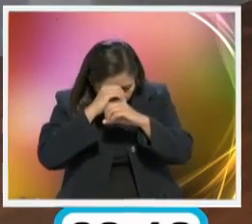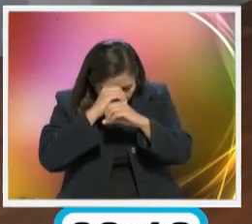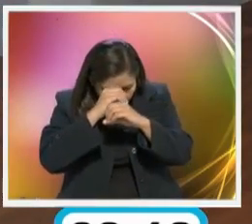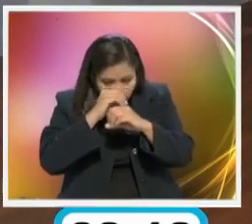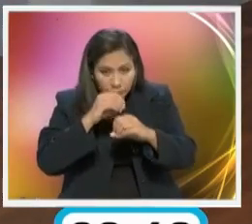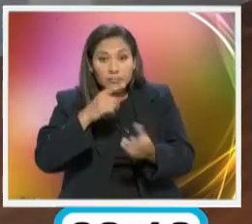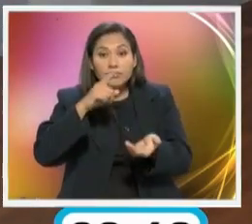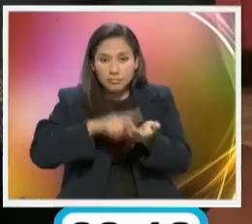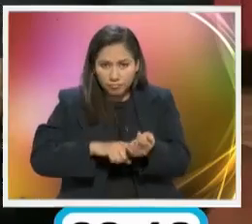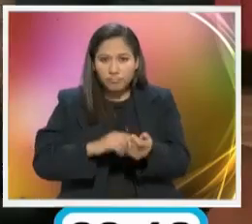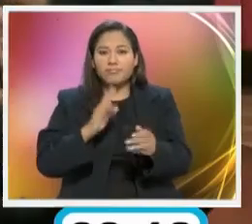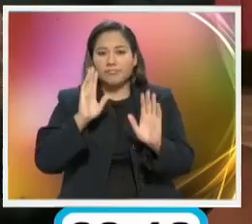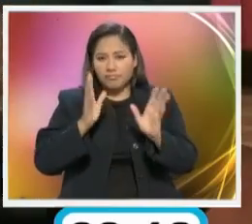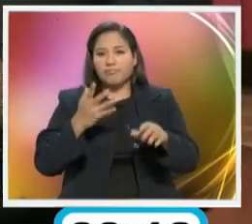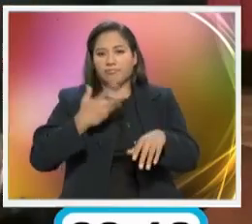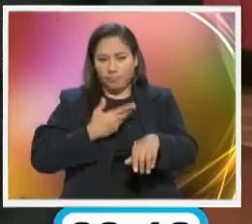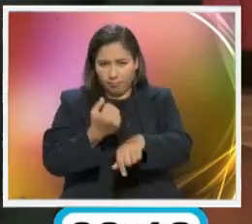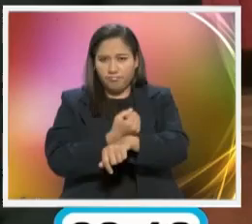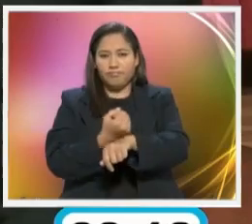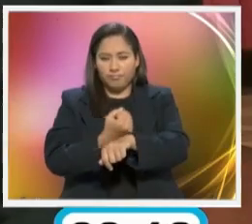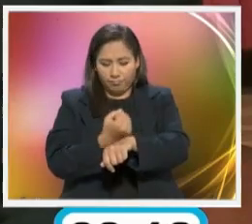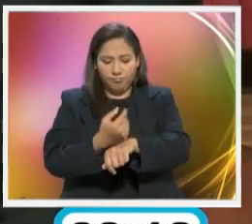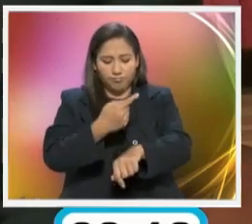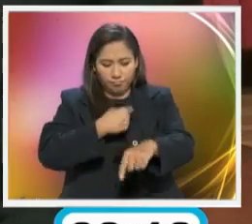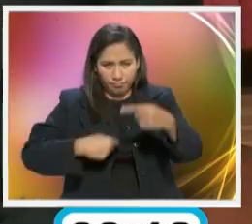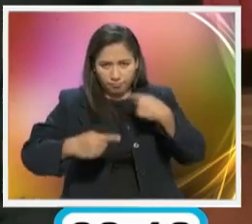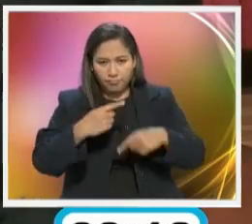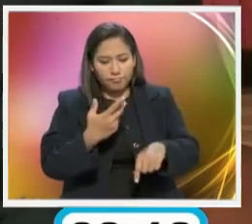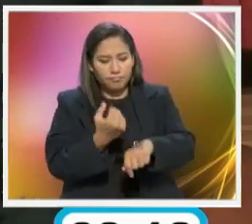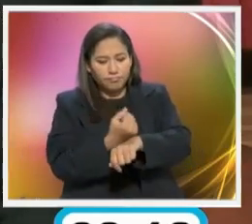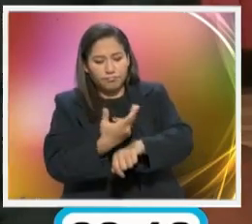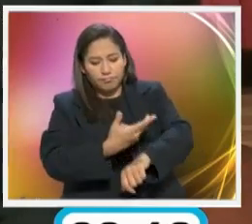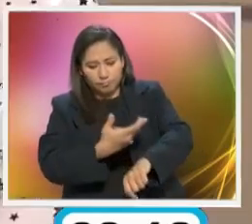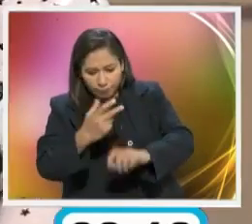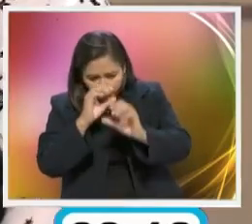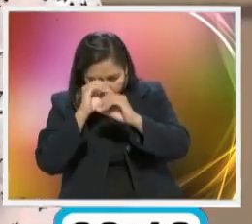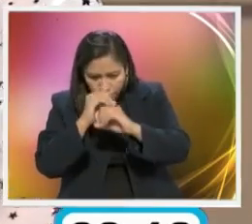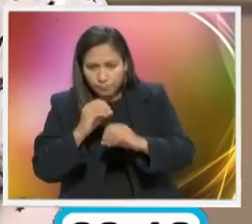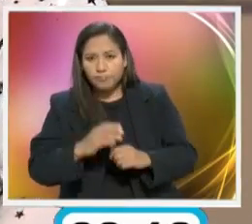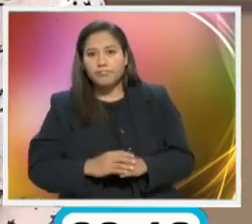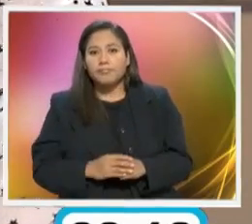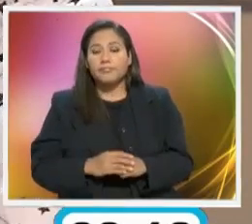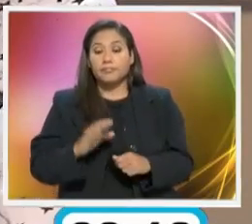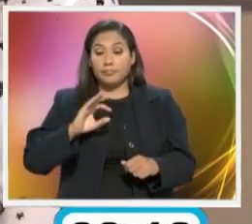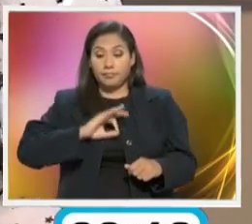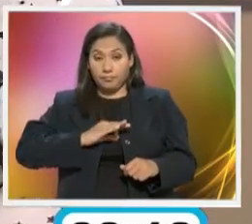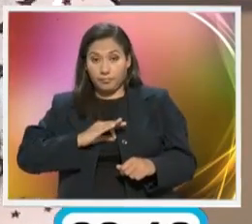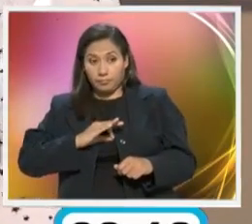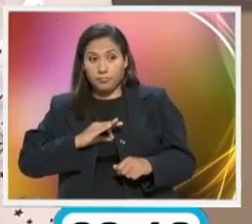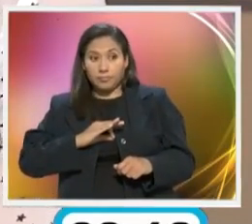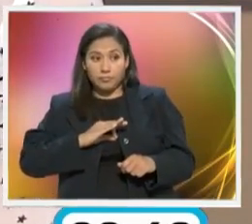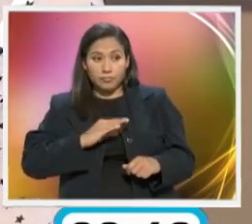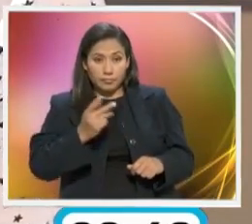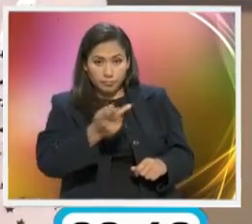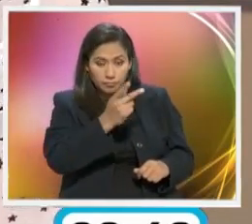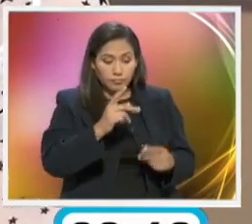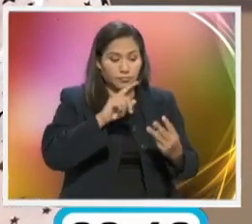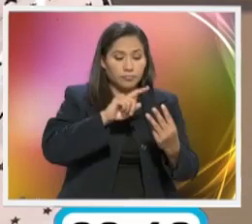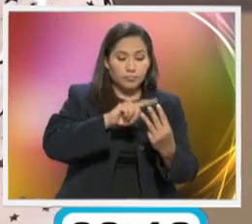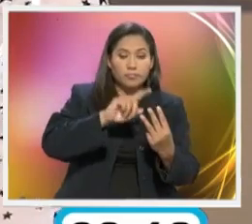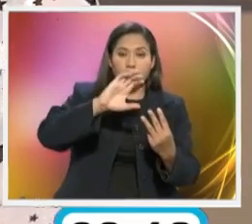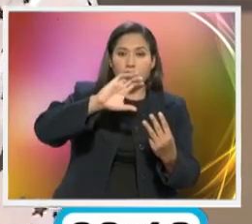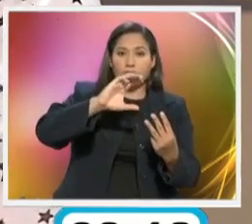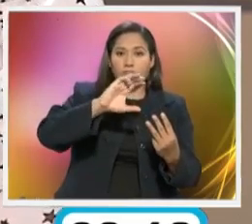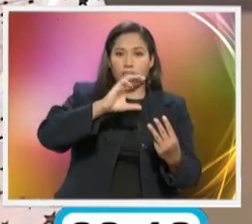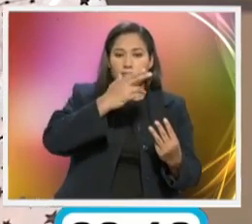en sangre. Entonces, esa debe ser la prueba que se debe realizar. ¿Este virus tiene la misma característica, le pregunto, del chikungunya, que